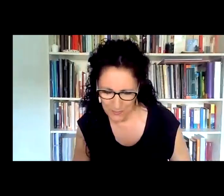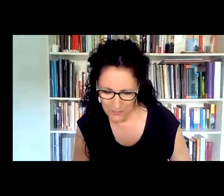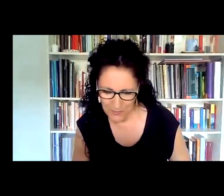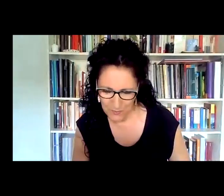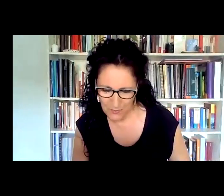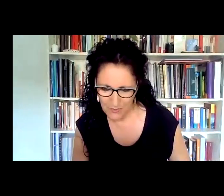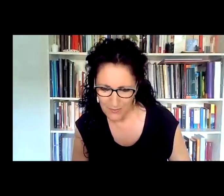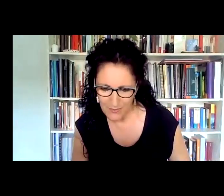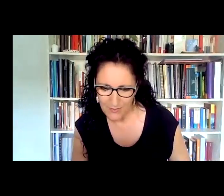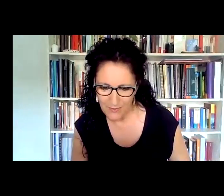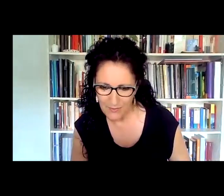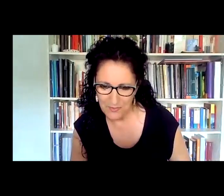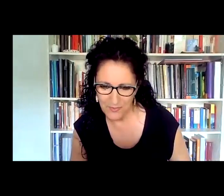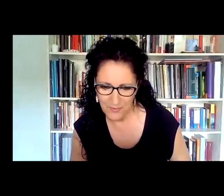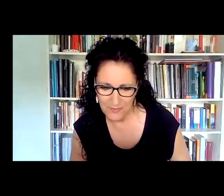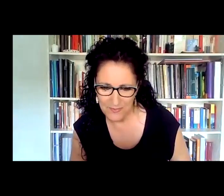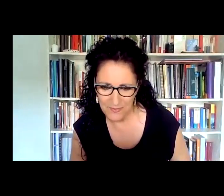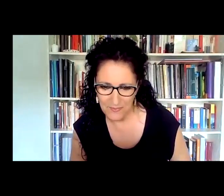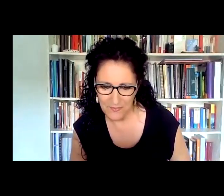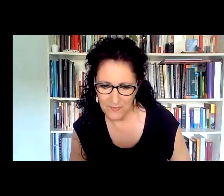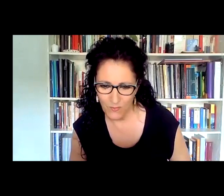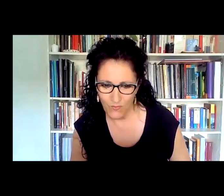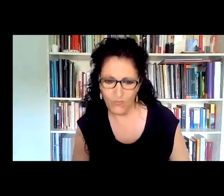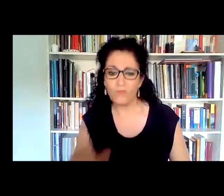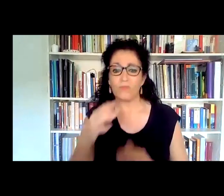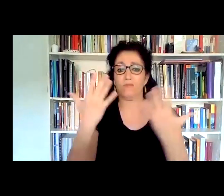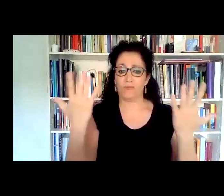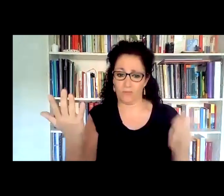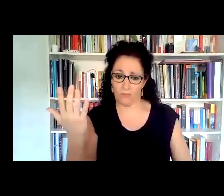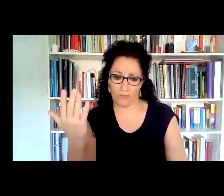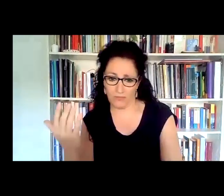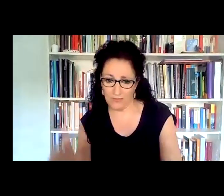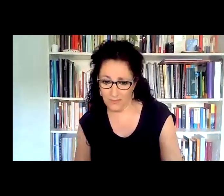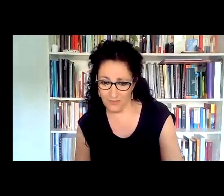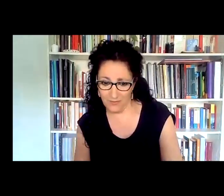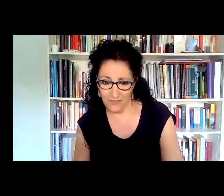española, desvinculándola del sector de la discapacidad y de la accesibilidad.